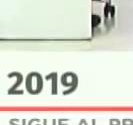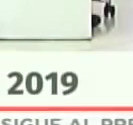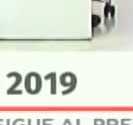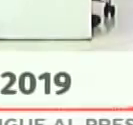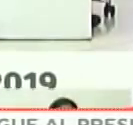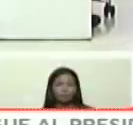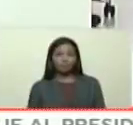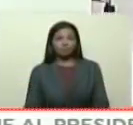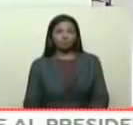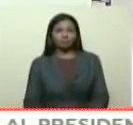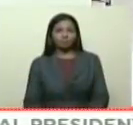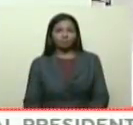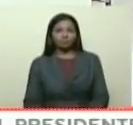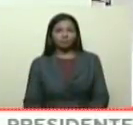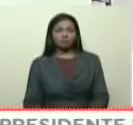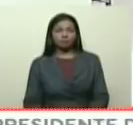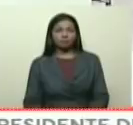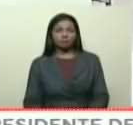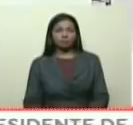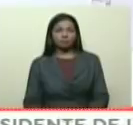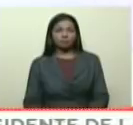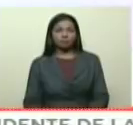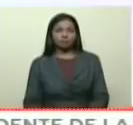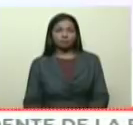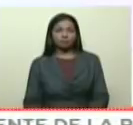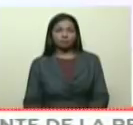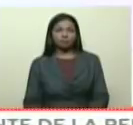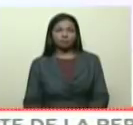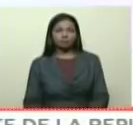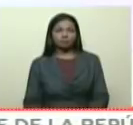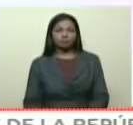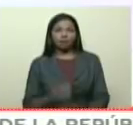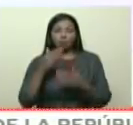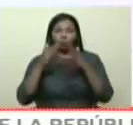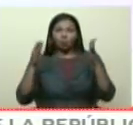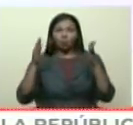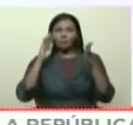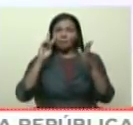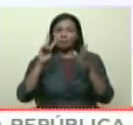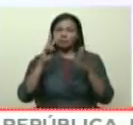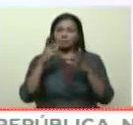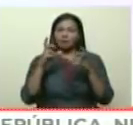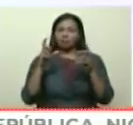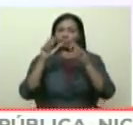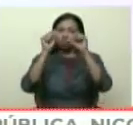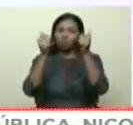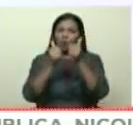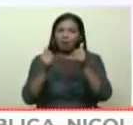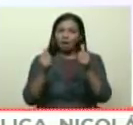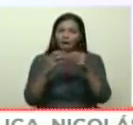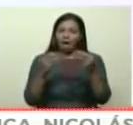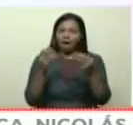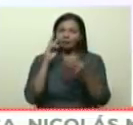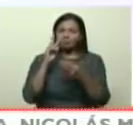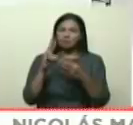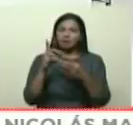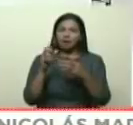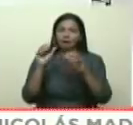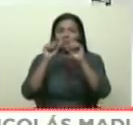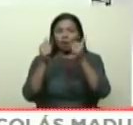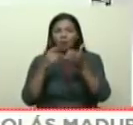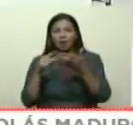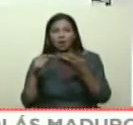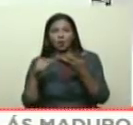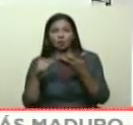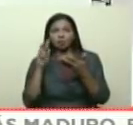llevando su luz, miren. Camarógrafo puede abrir un poquito más, correcto. Esta es una obra de Alejandro